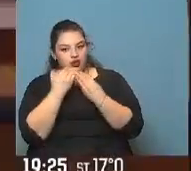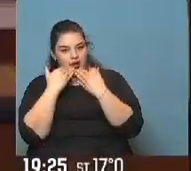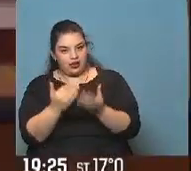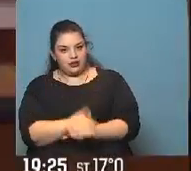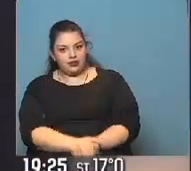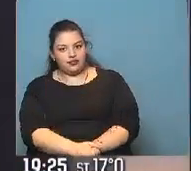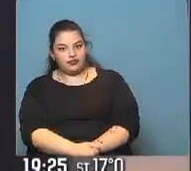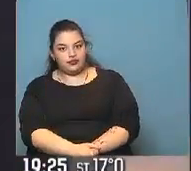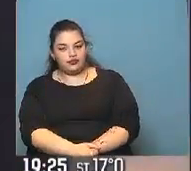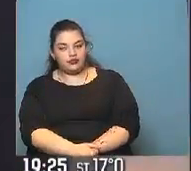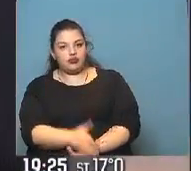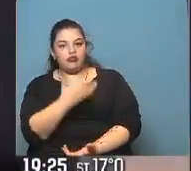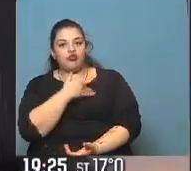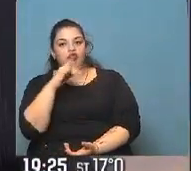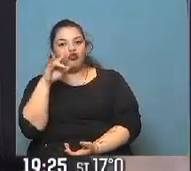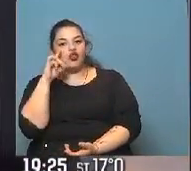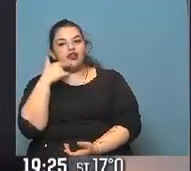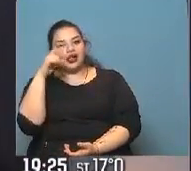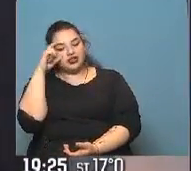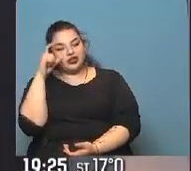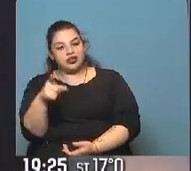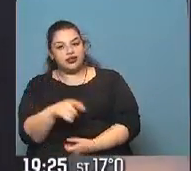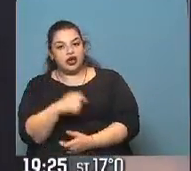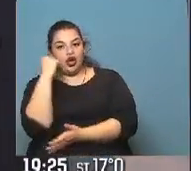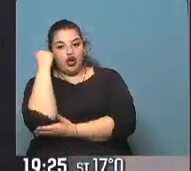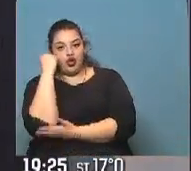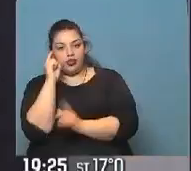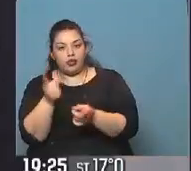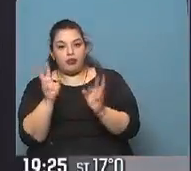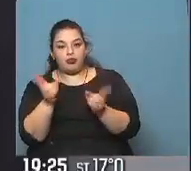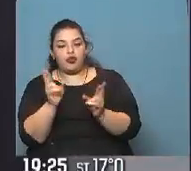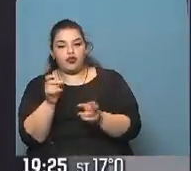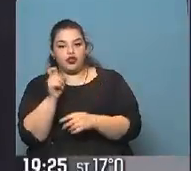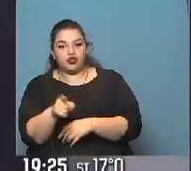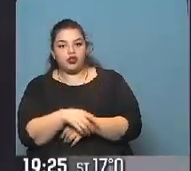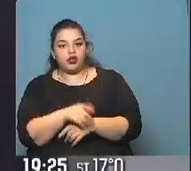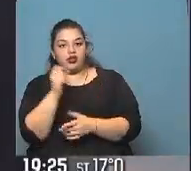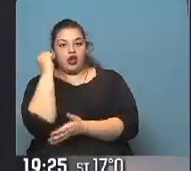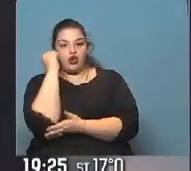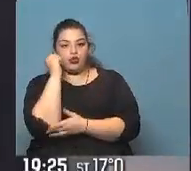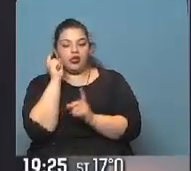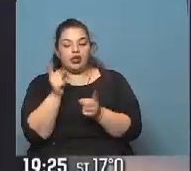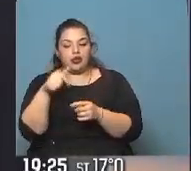federico furiase economista jefe de la consultora e como profesor también de la maestría de economía y finanzas de la universidad torcuato di